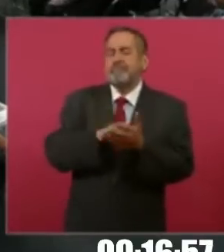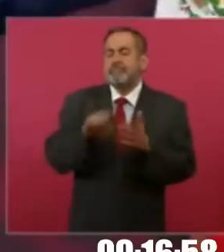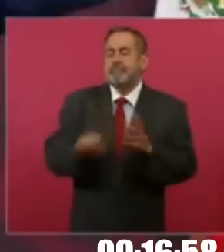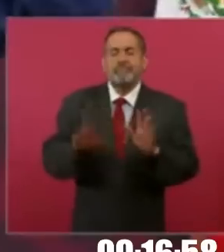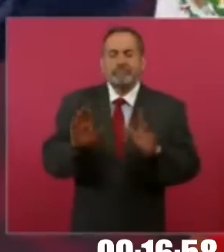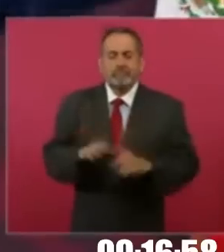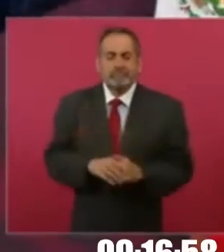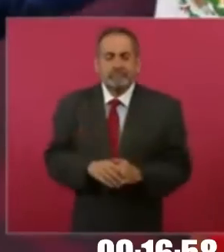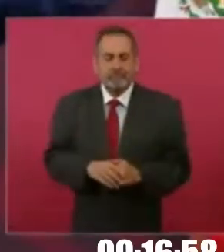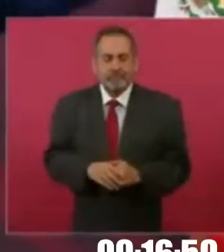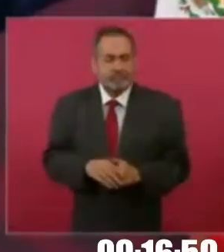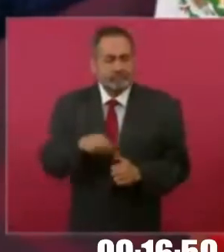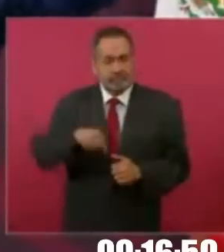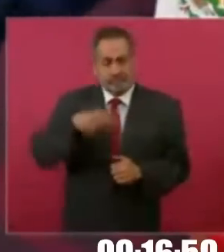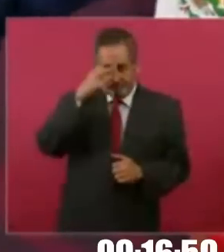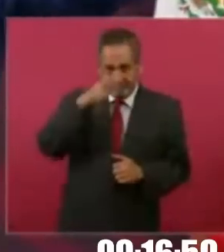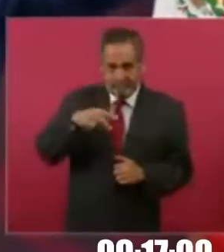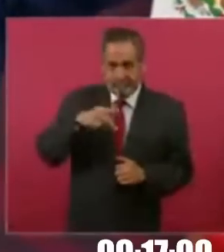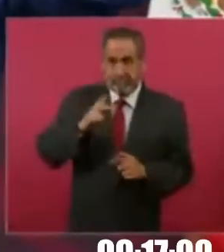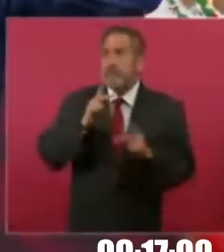contratamos deuda